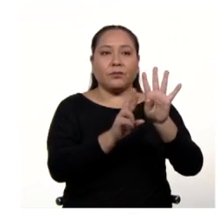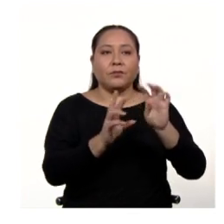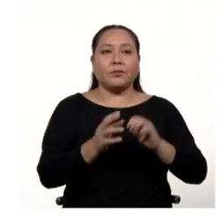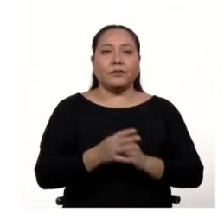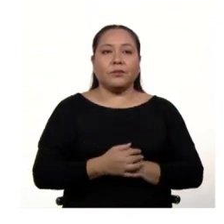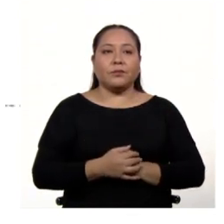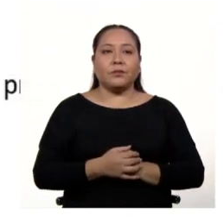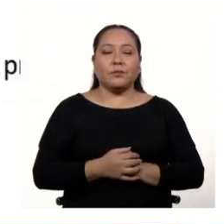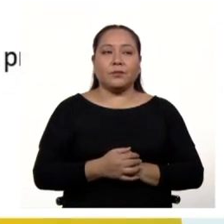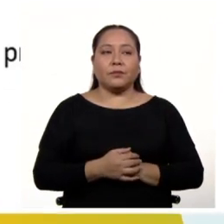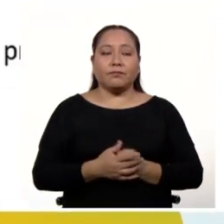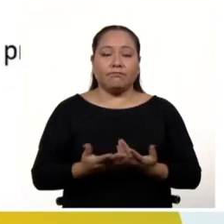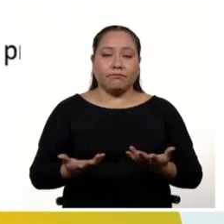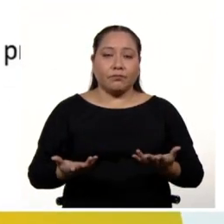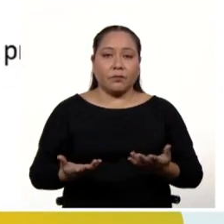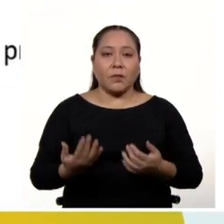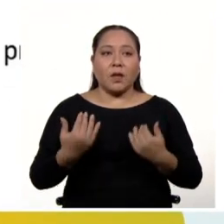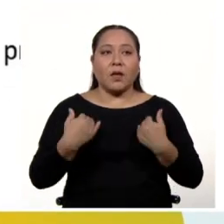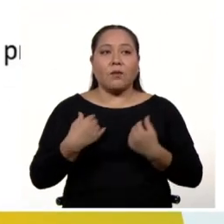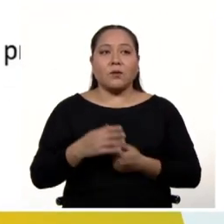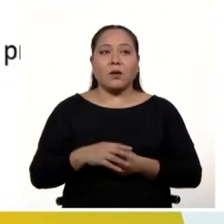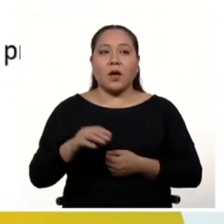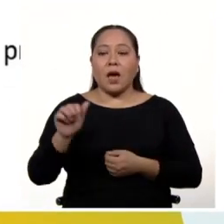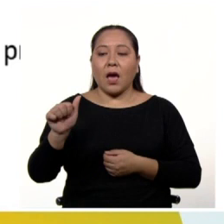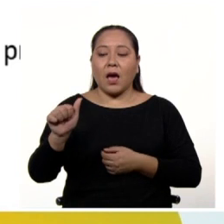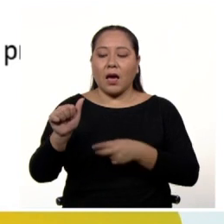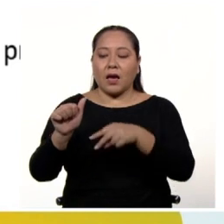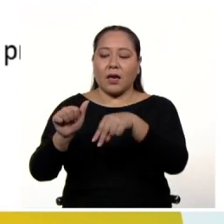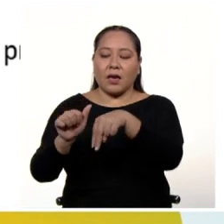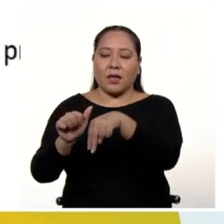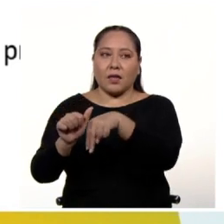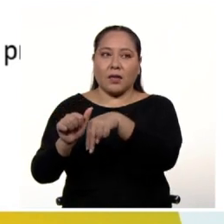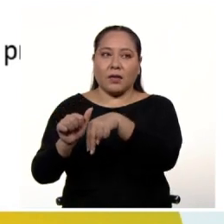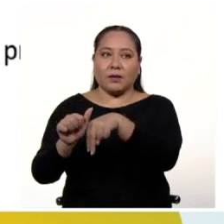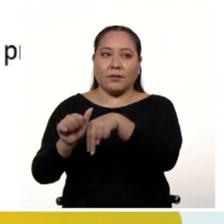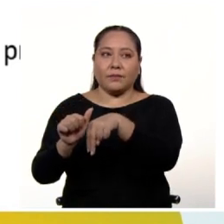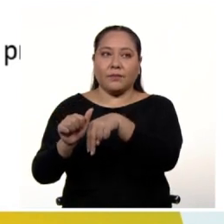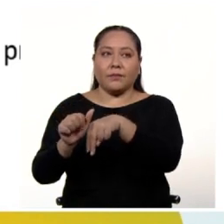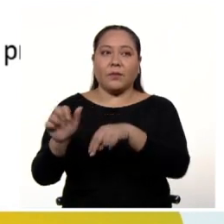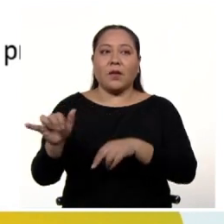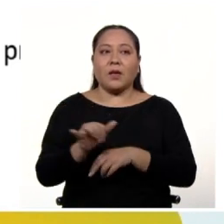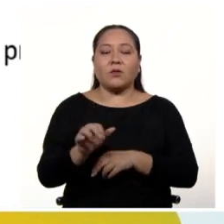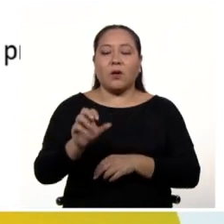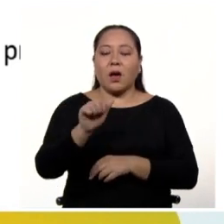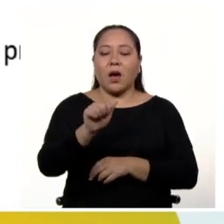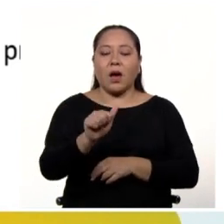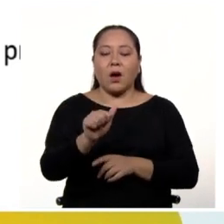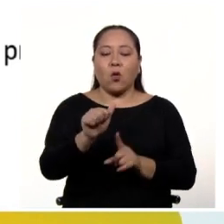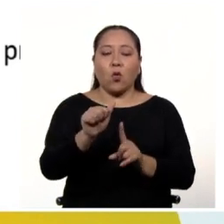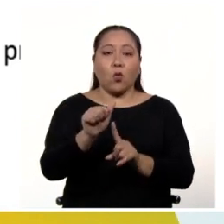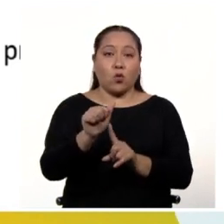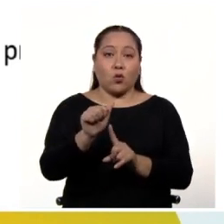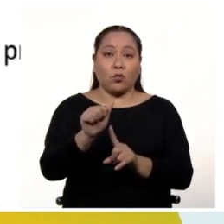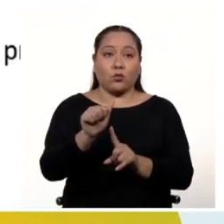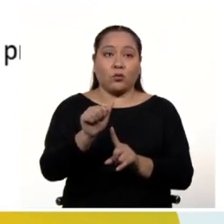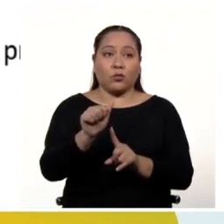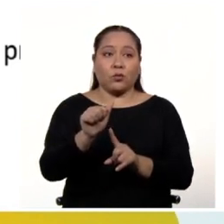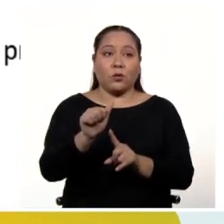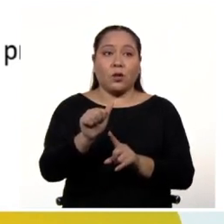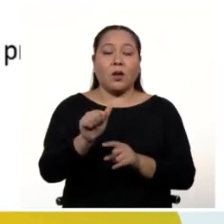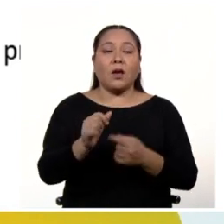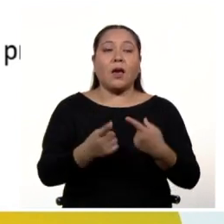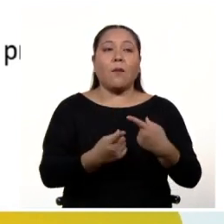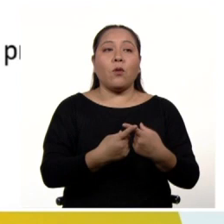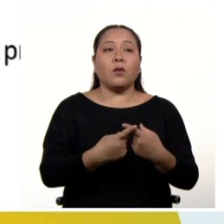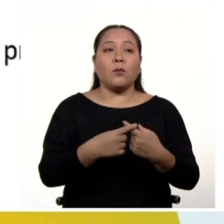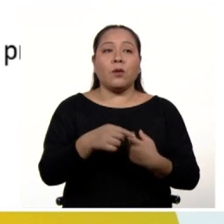4. Entonces tenemos que el término enésimo A sub n es igual al primer término que